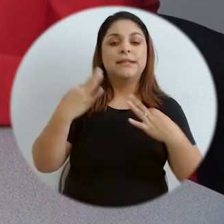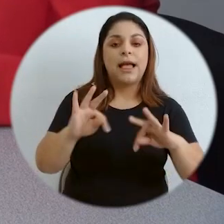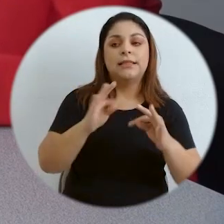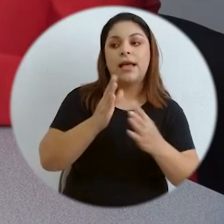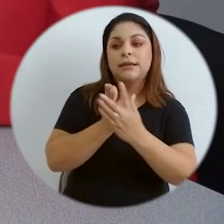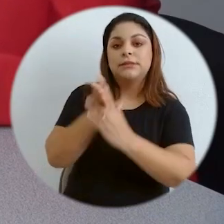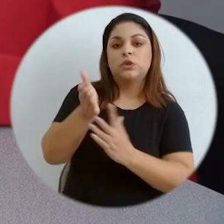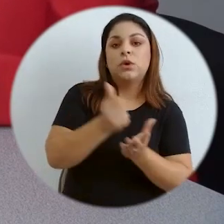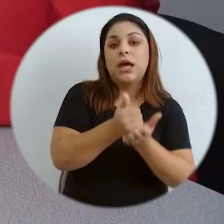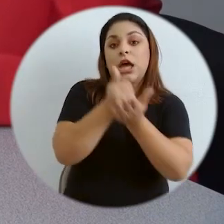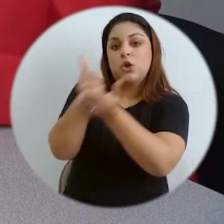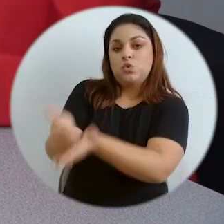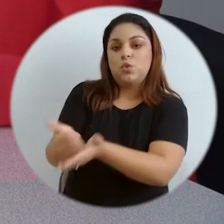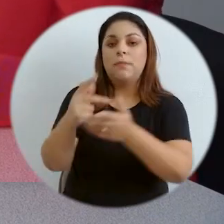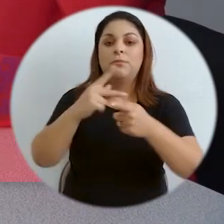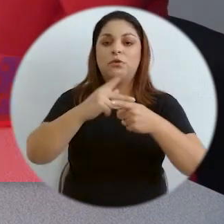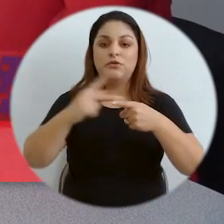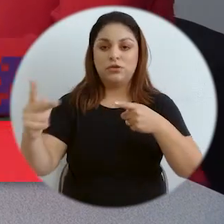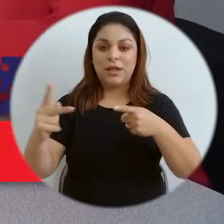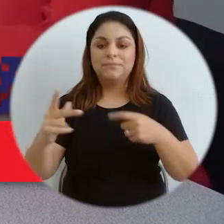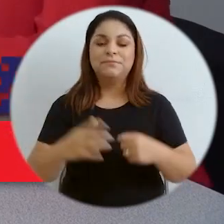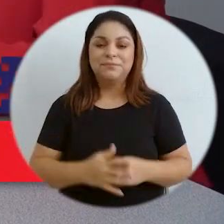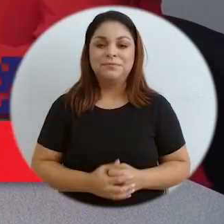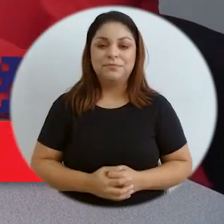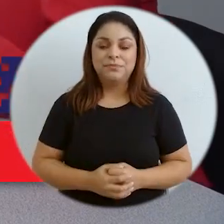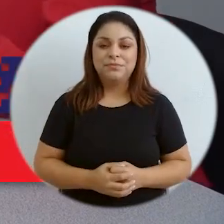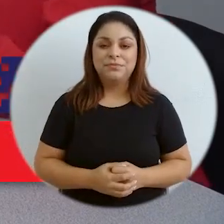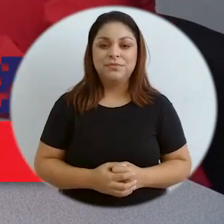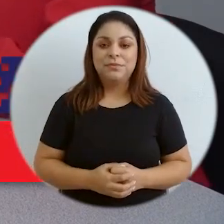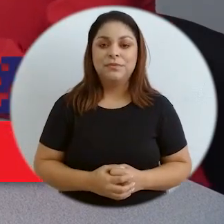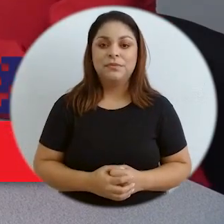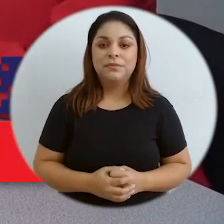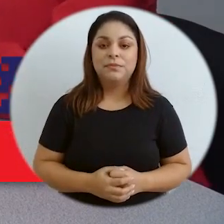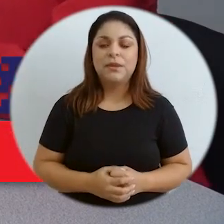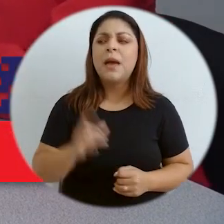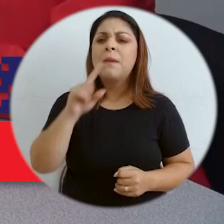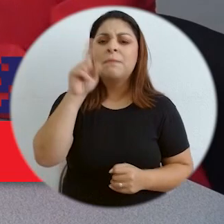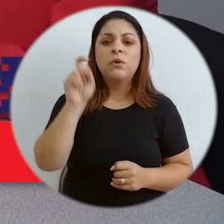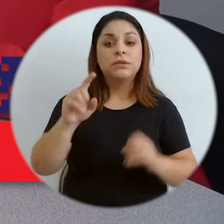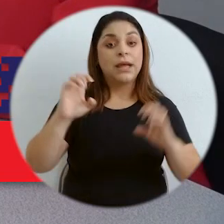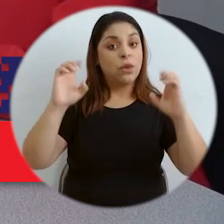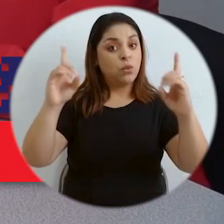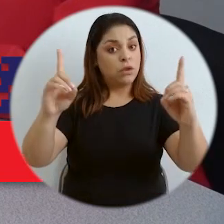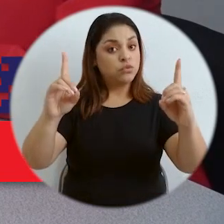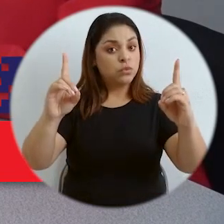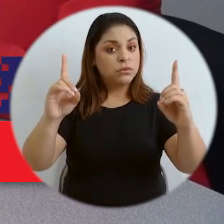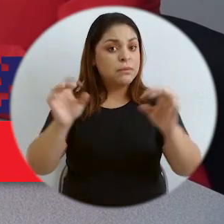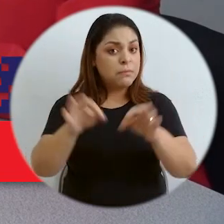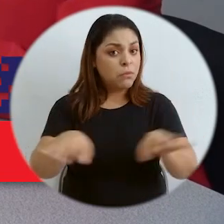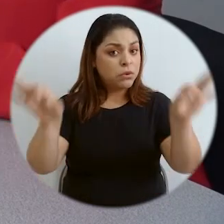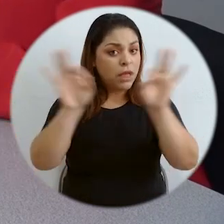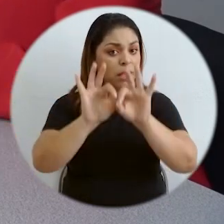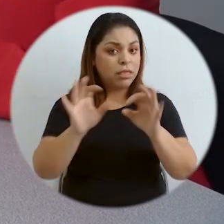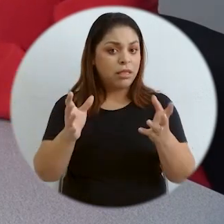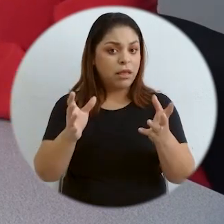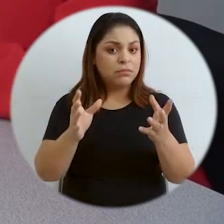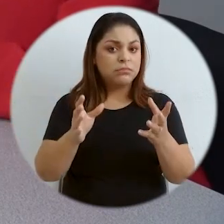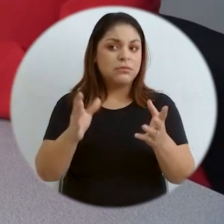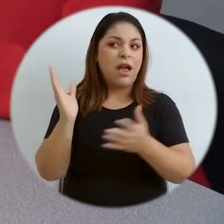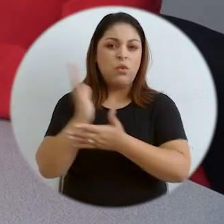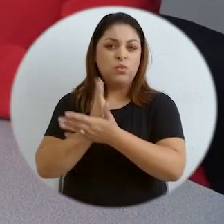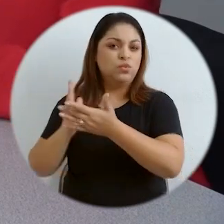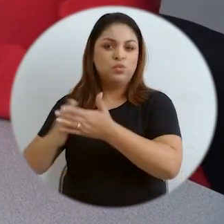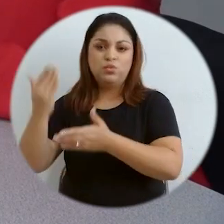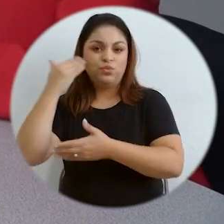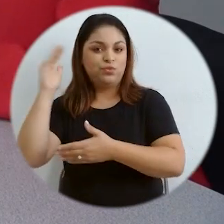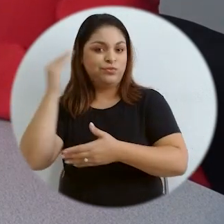acceso a una ayuda profesional. ¿Qué importancia tiene la educación con este tema, ¿verdad? Porque a veces se desconoce